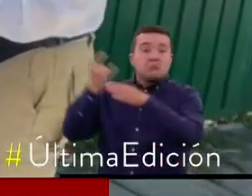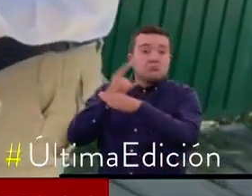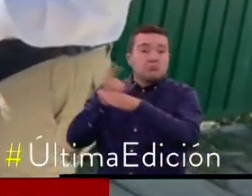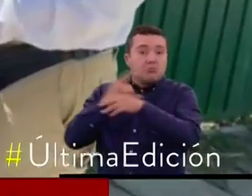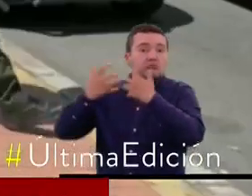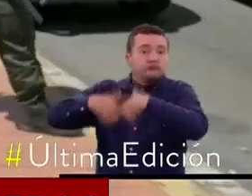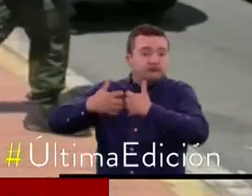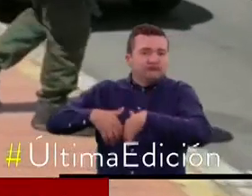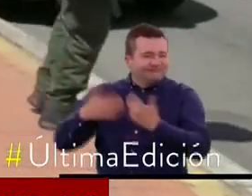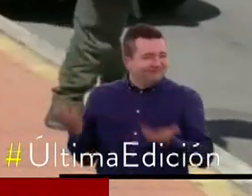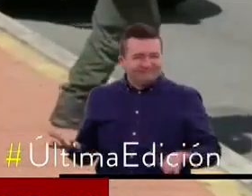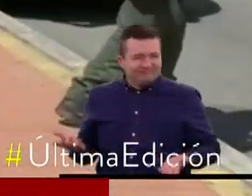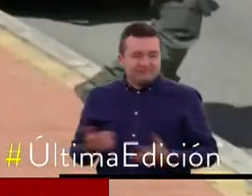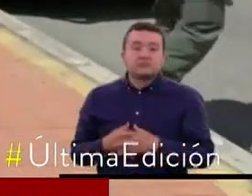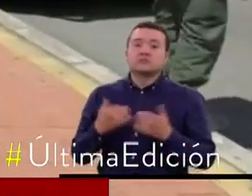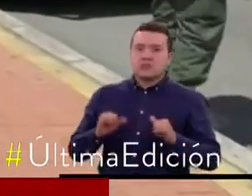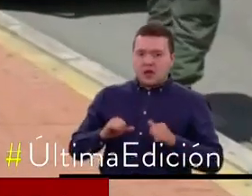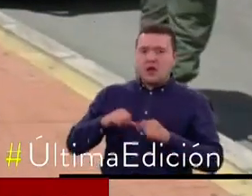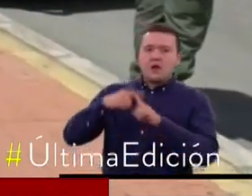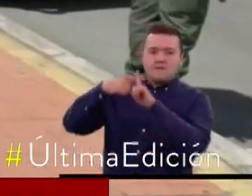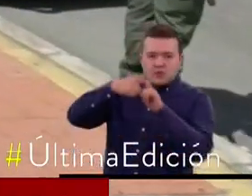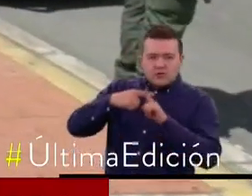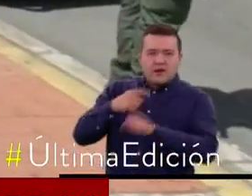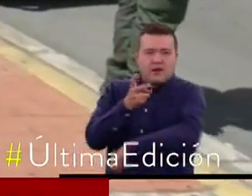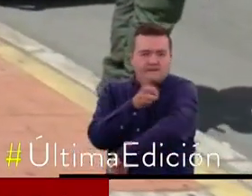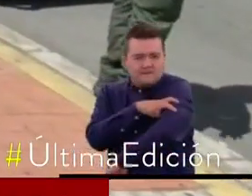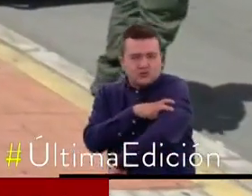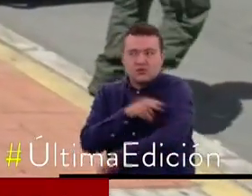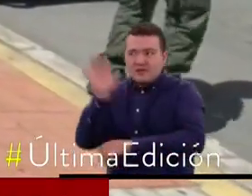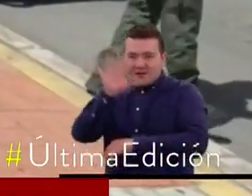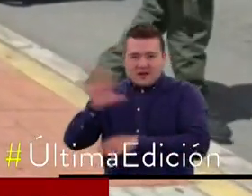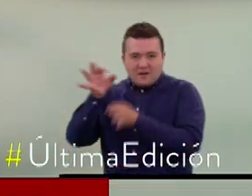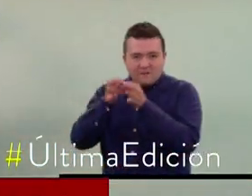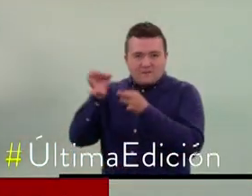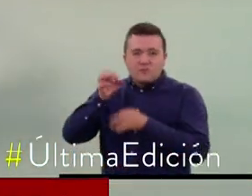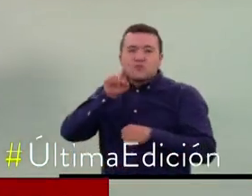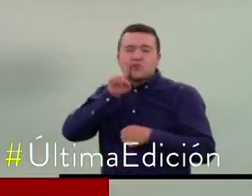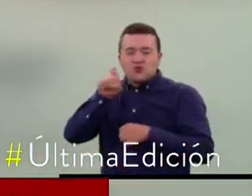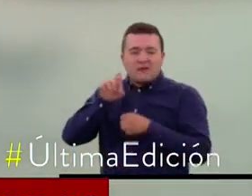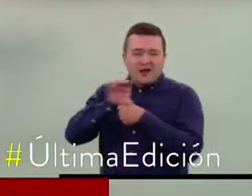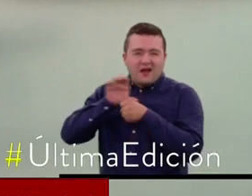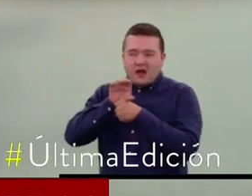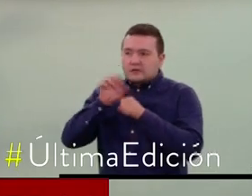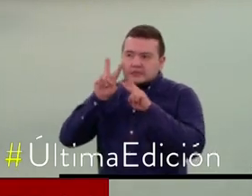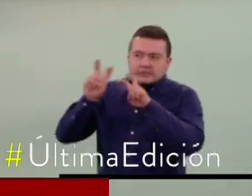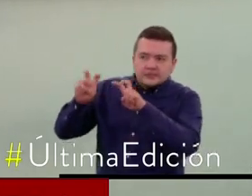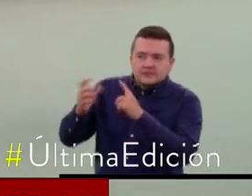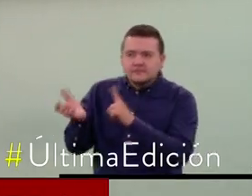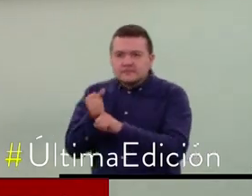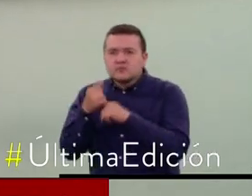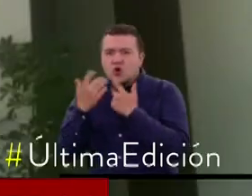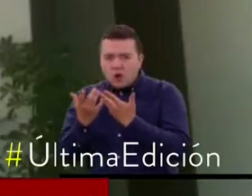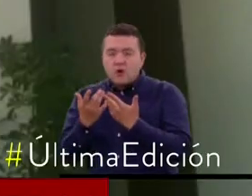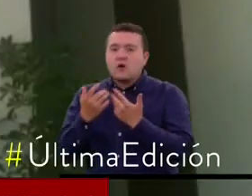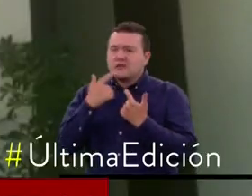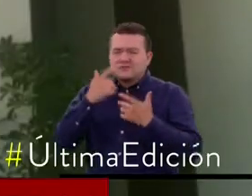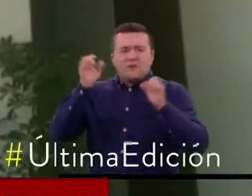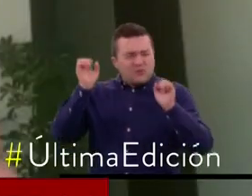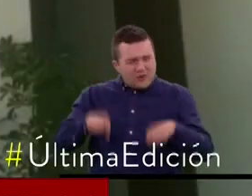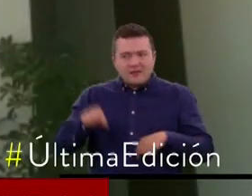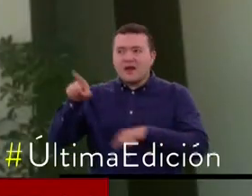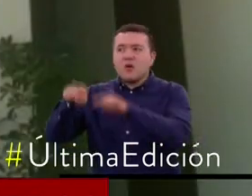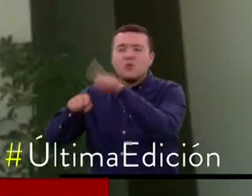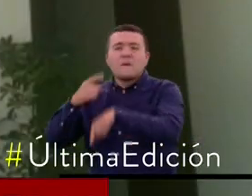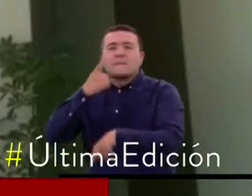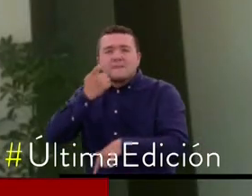la personería municipal para combatir este flagelo. La alcaldía dispuso un hogar de paso para los niños mientras los padres trabajan. Tenemos dispuesto un